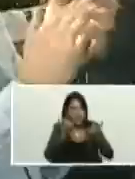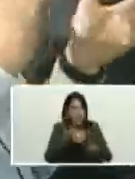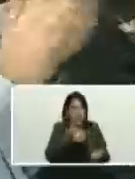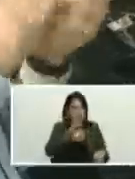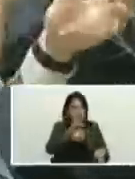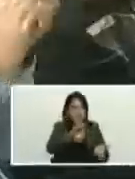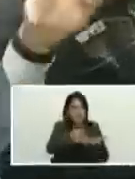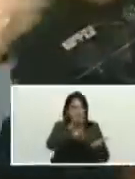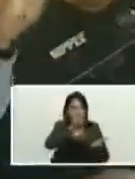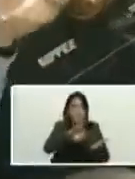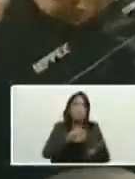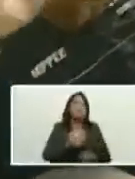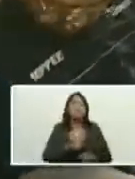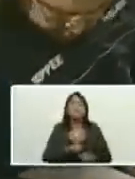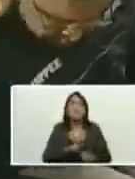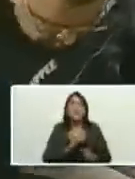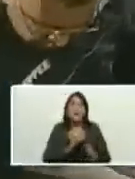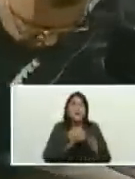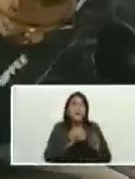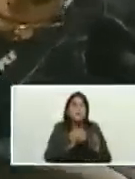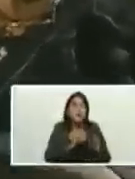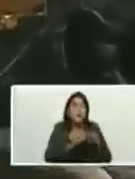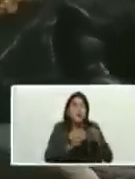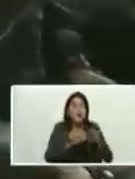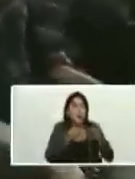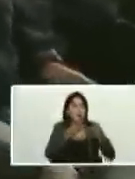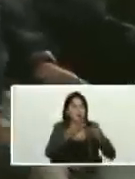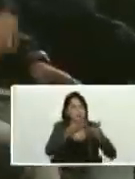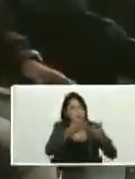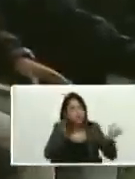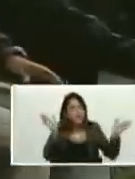Estamos entregando hospitales, consultorios